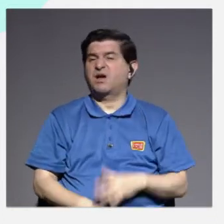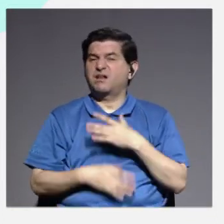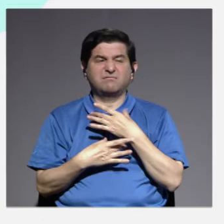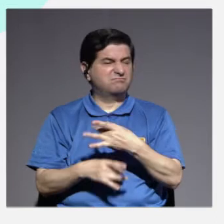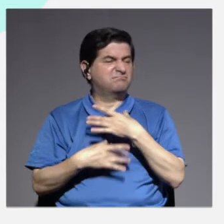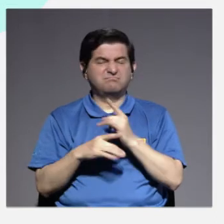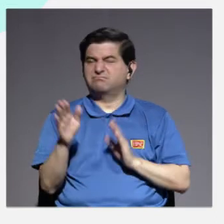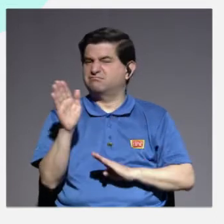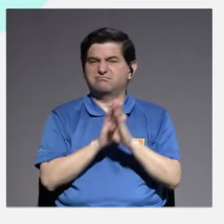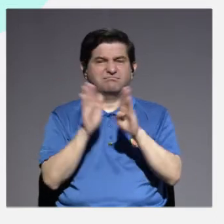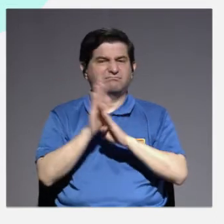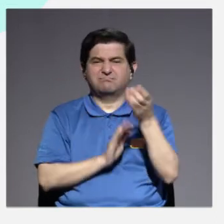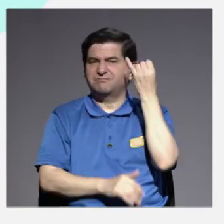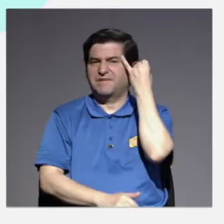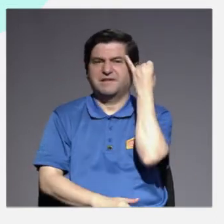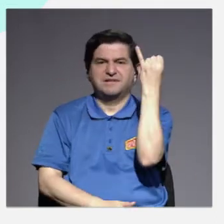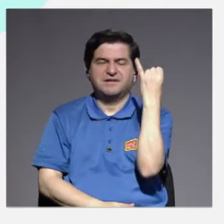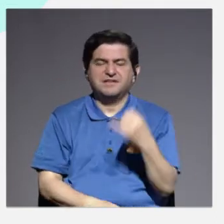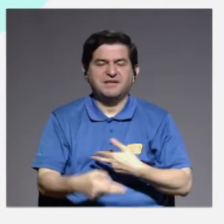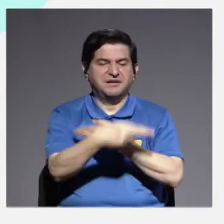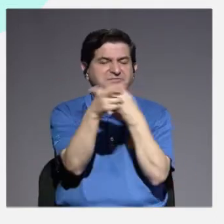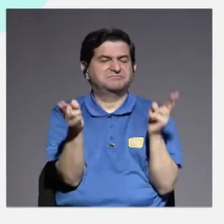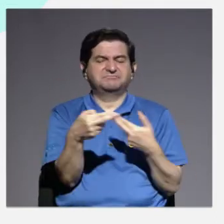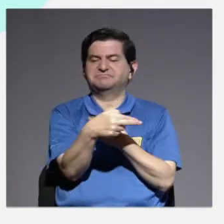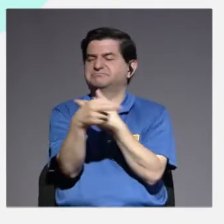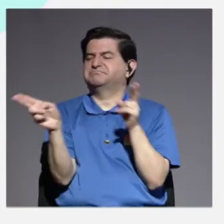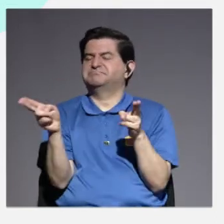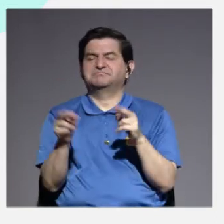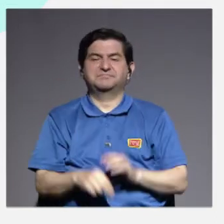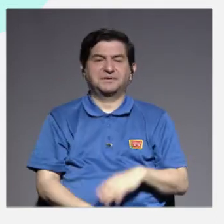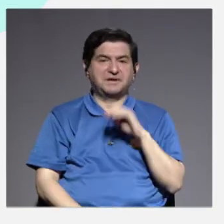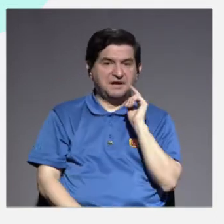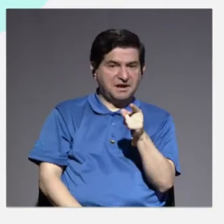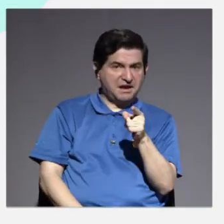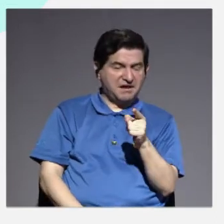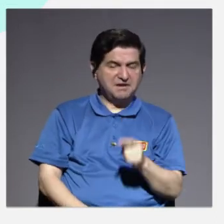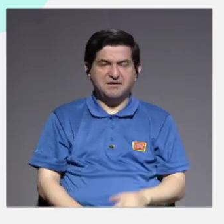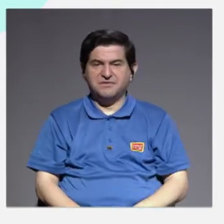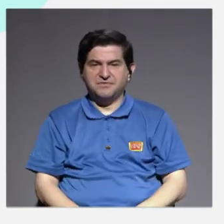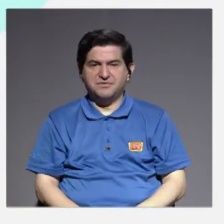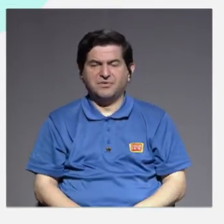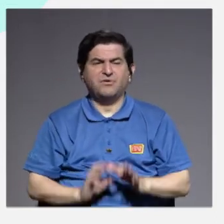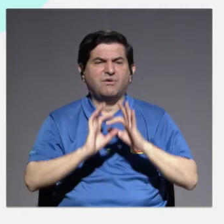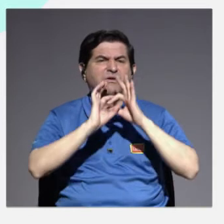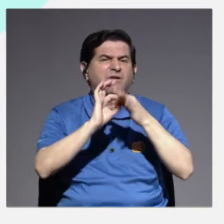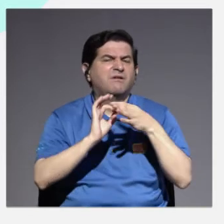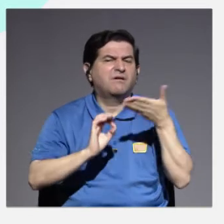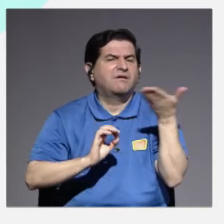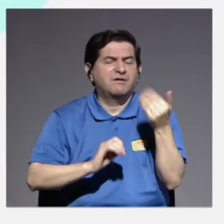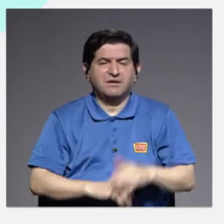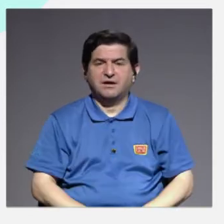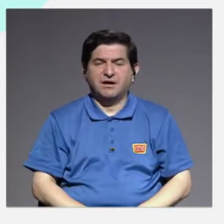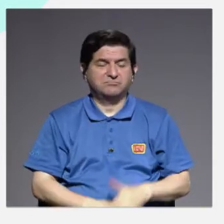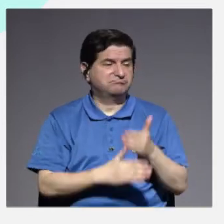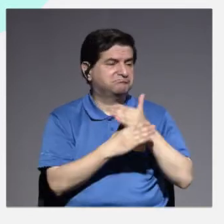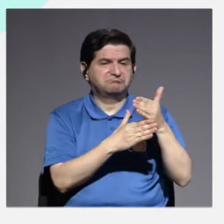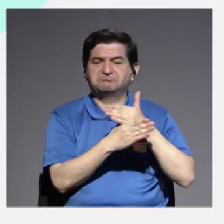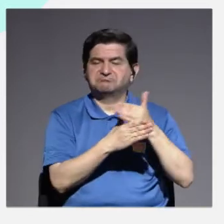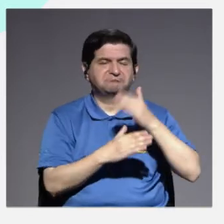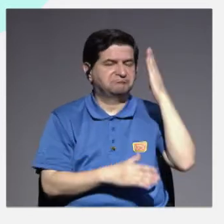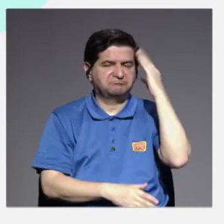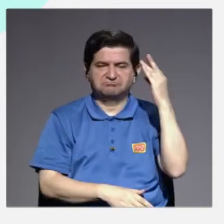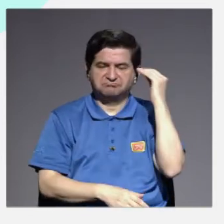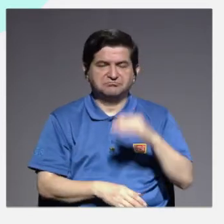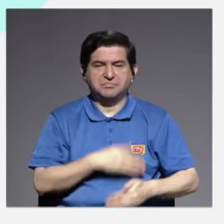en el desarrollo de iniciativas regionales, que básicamente esto lo que tiene que ver es con que, bueno, no se comparten experiencias